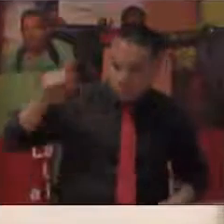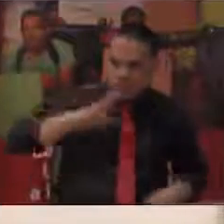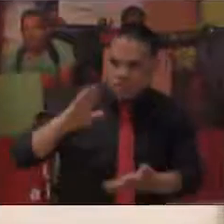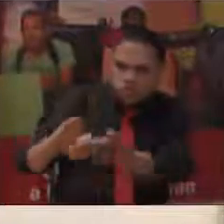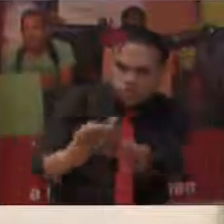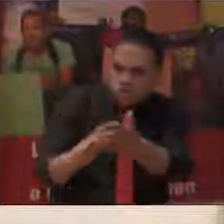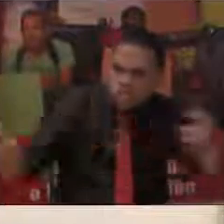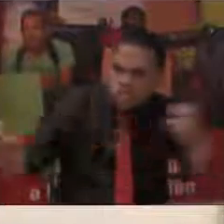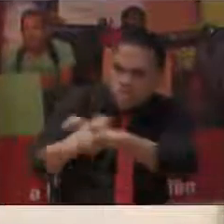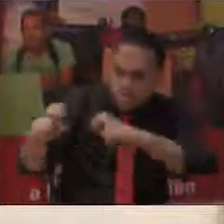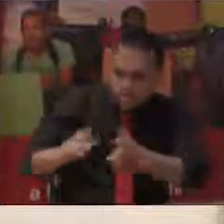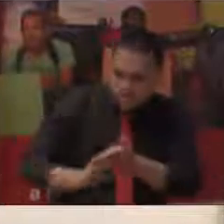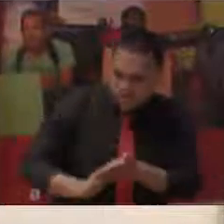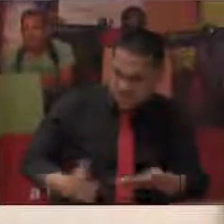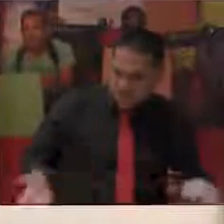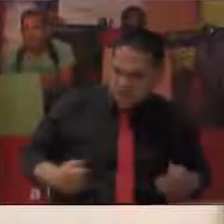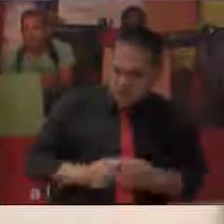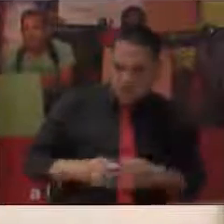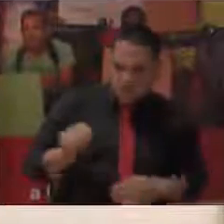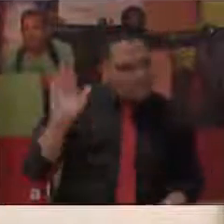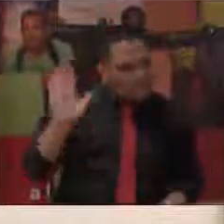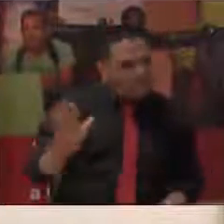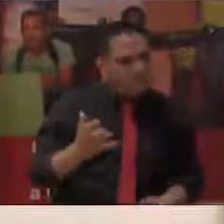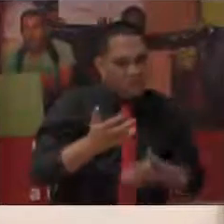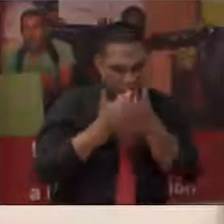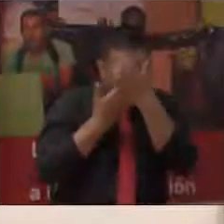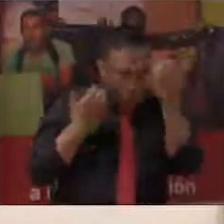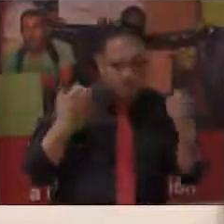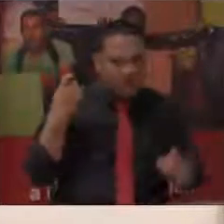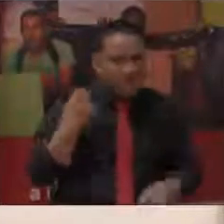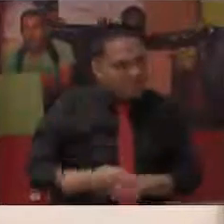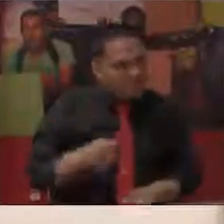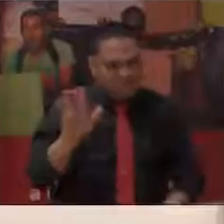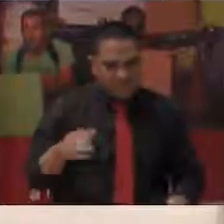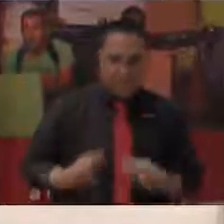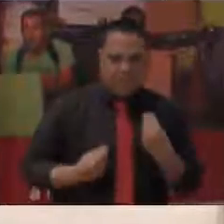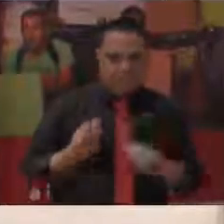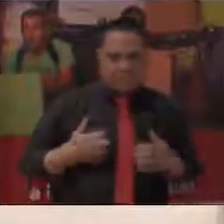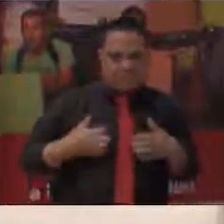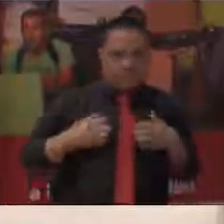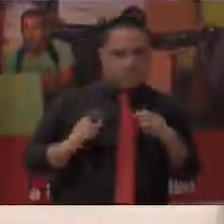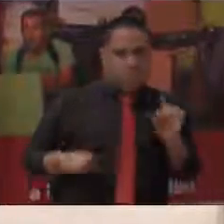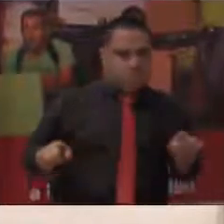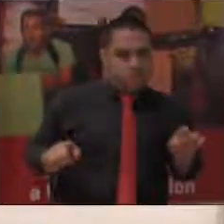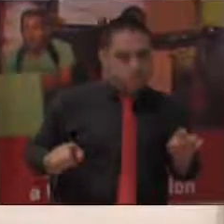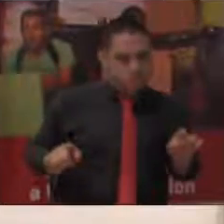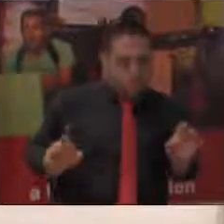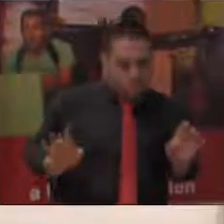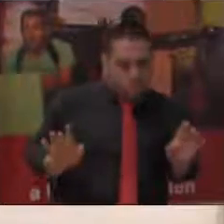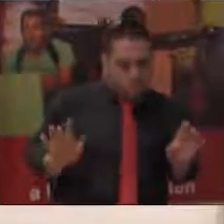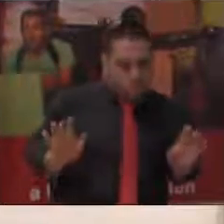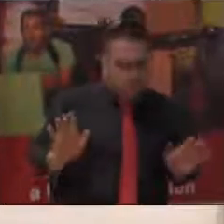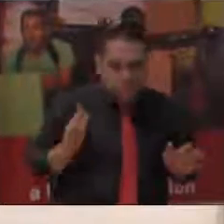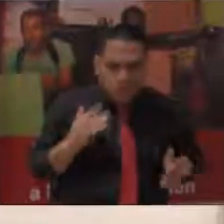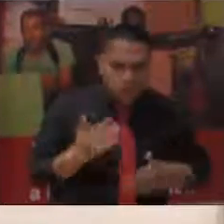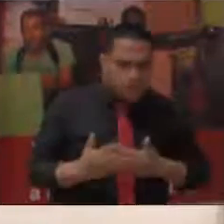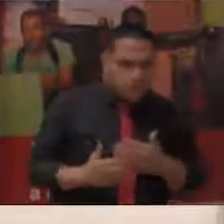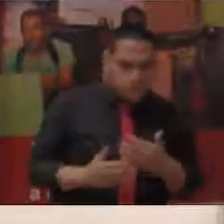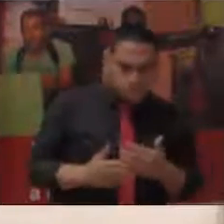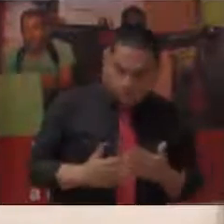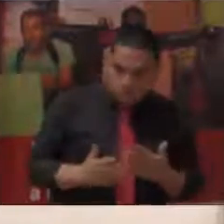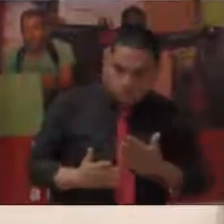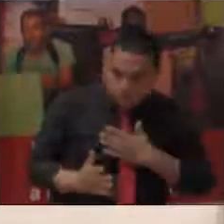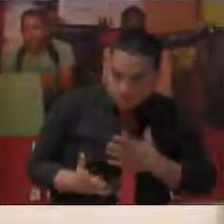parque? Y empieza a hacerse todo ese proceso social y terminan siendo las personas de la misma comunidad las que van y